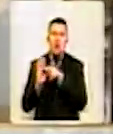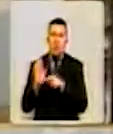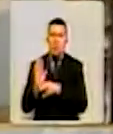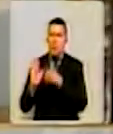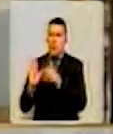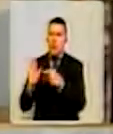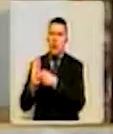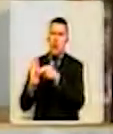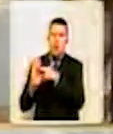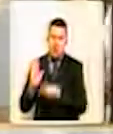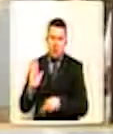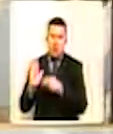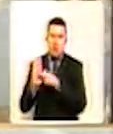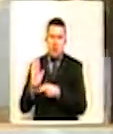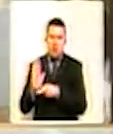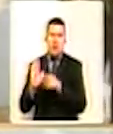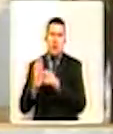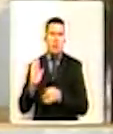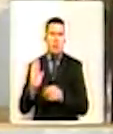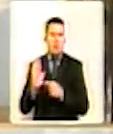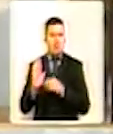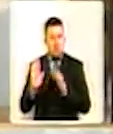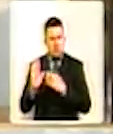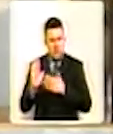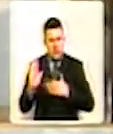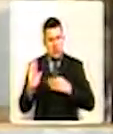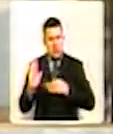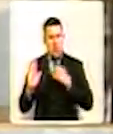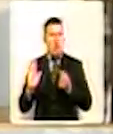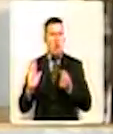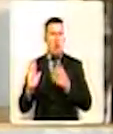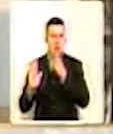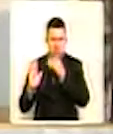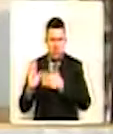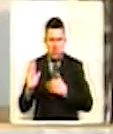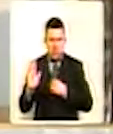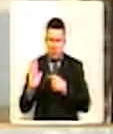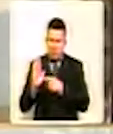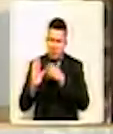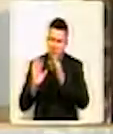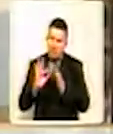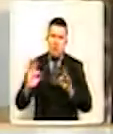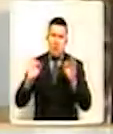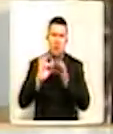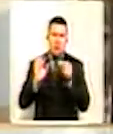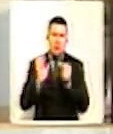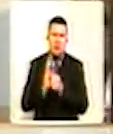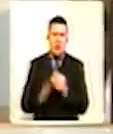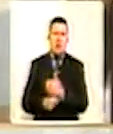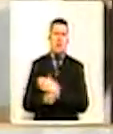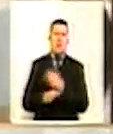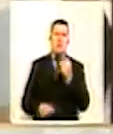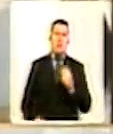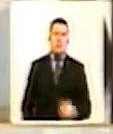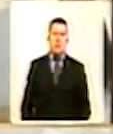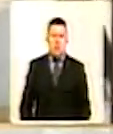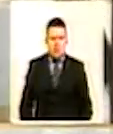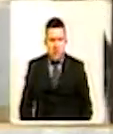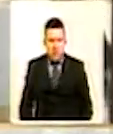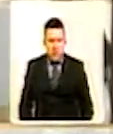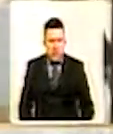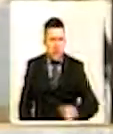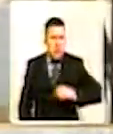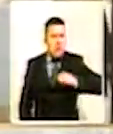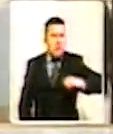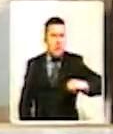normas jurídicas, pero ha habido poca ética pública, poca probidad, poca prevención y